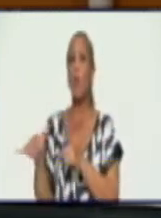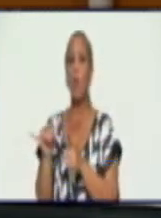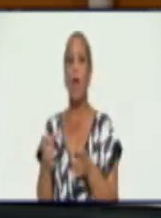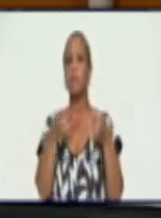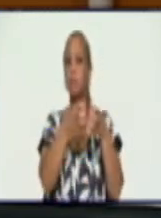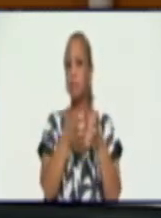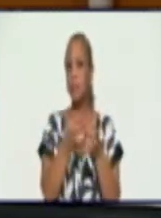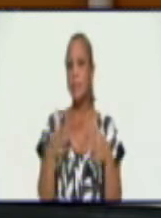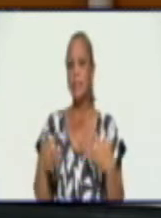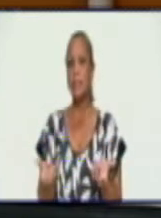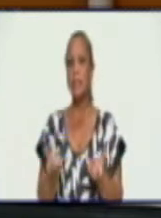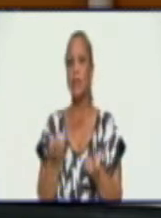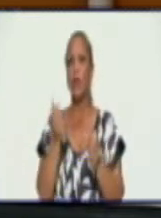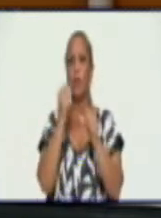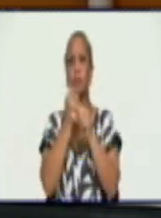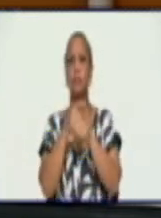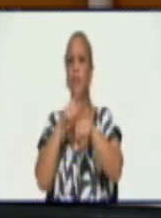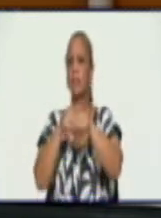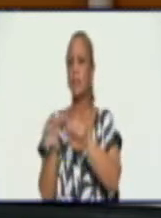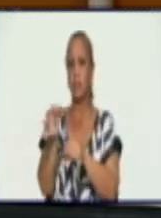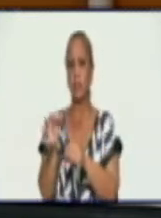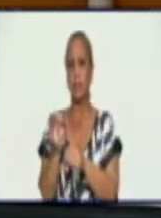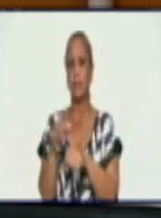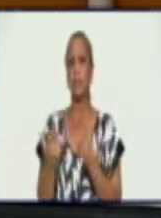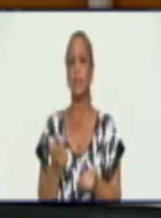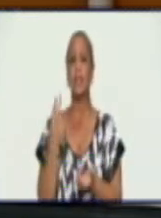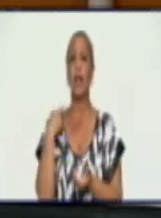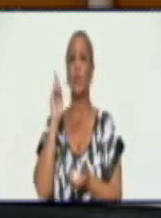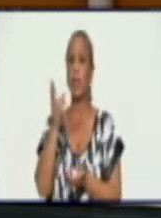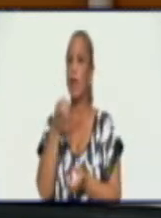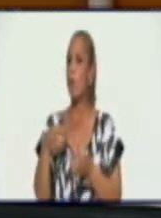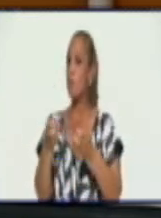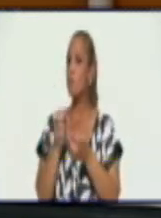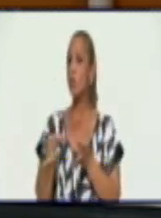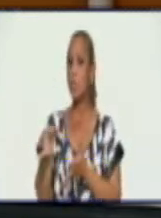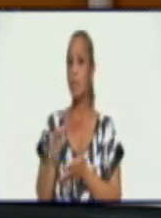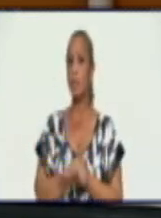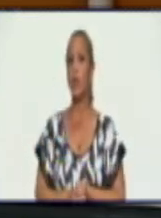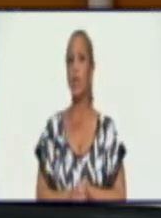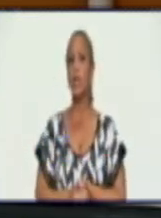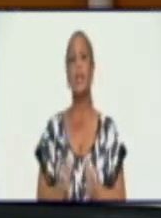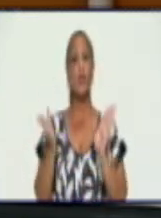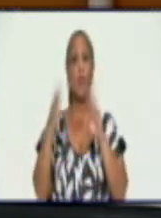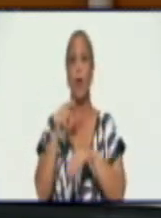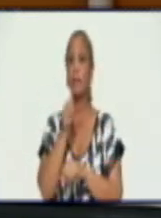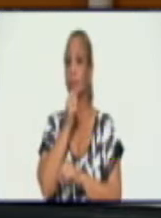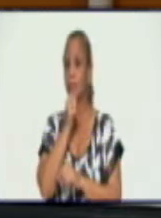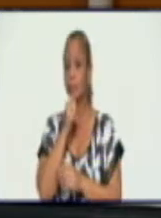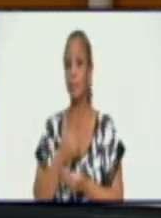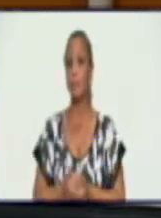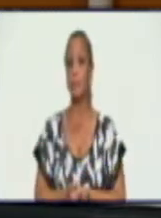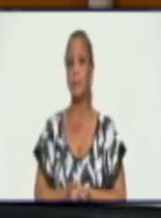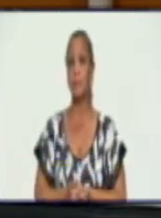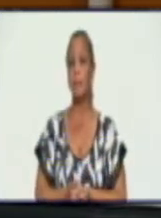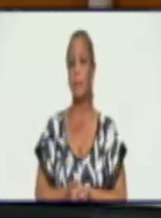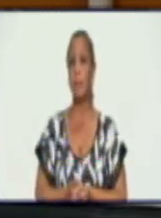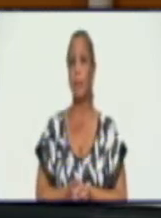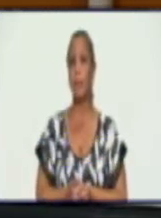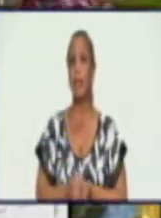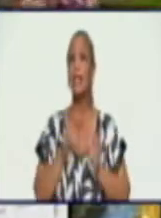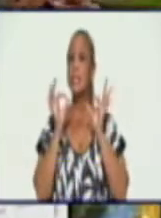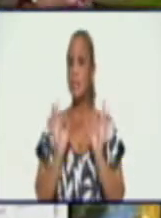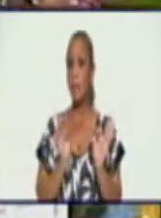de las autoridades de los municipios y no tenemos duda que siempre hay uno de los